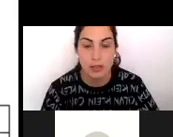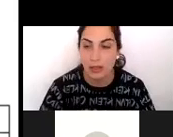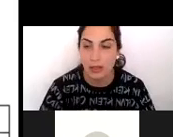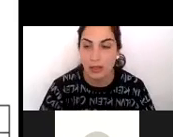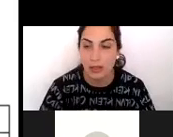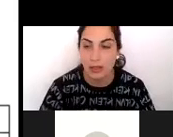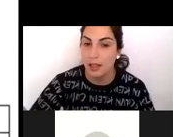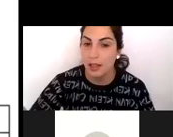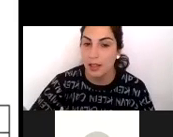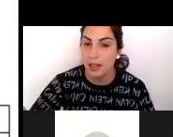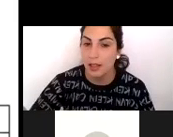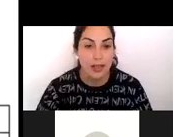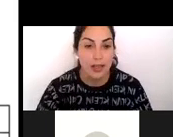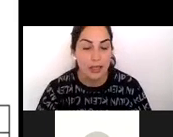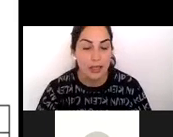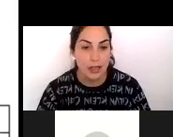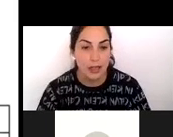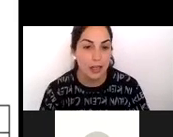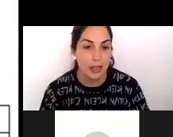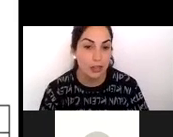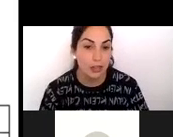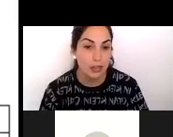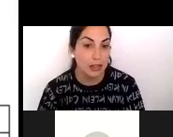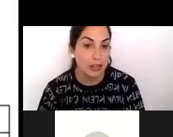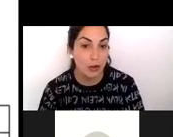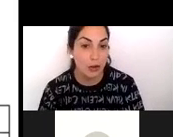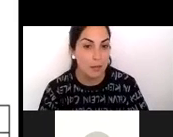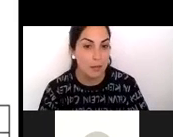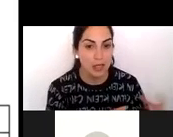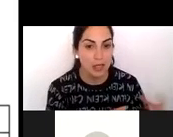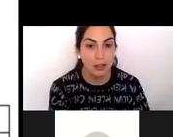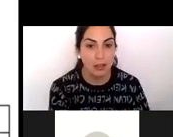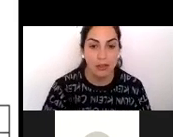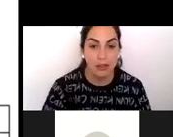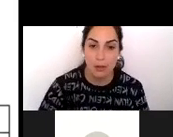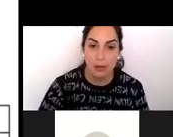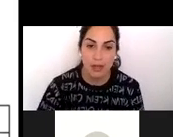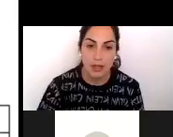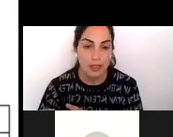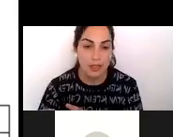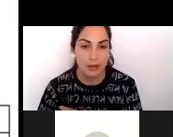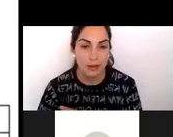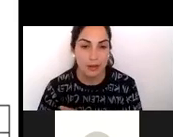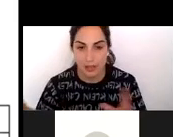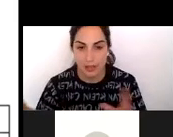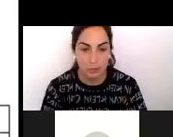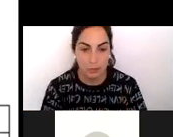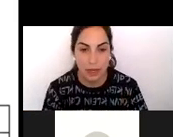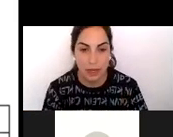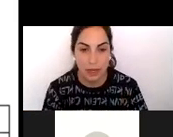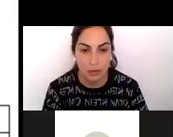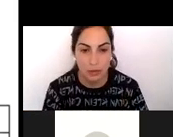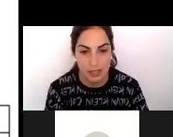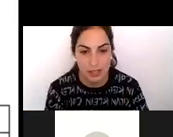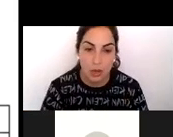socialista, es más, en este caso, de estilo, es más científico, es más, etcétera.